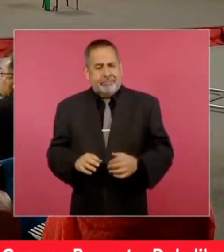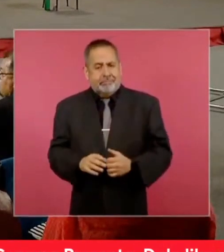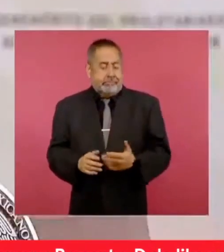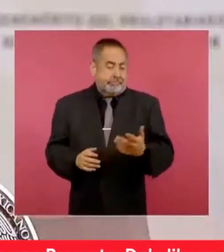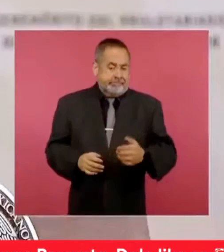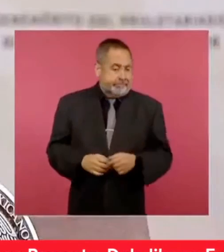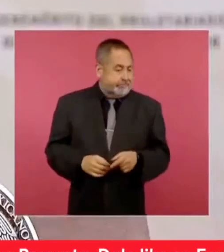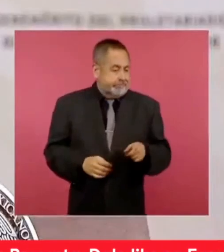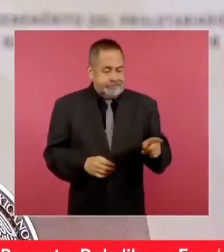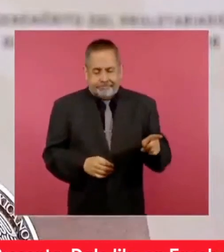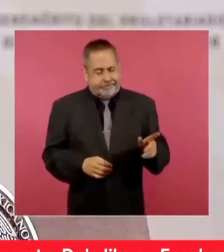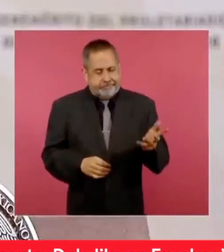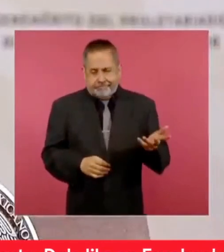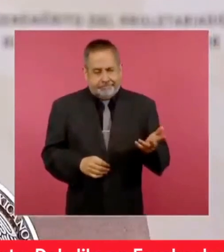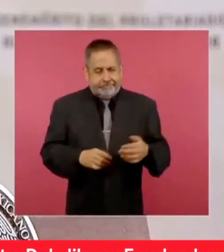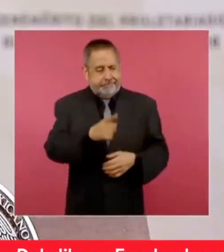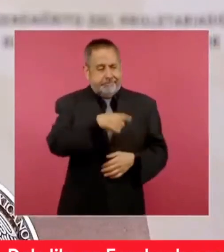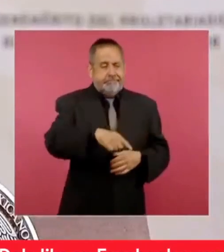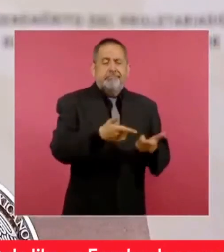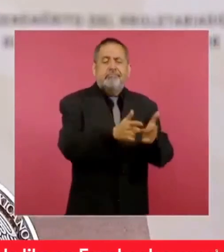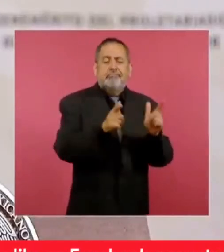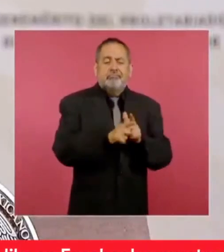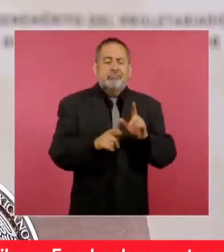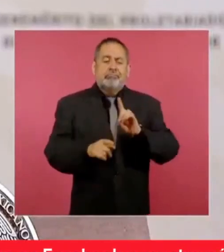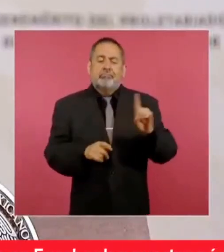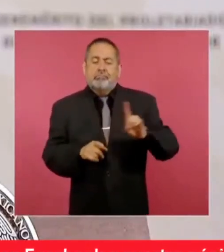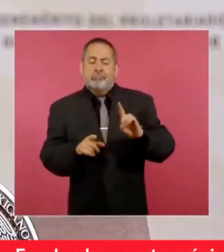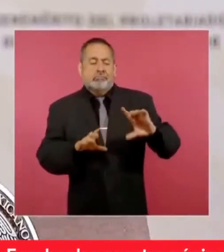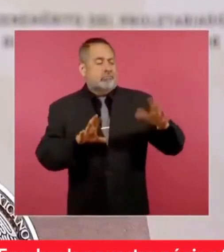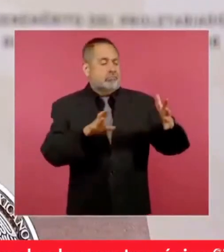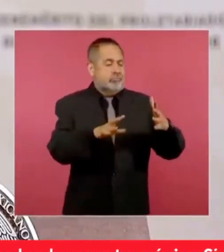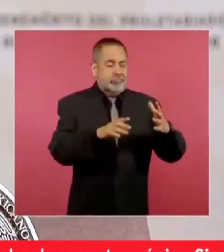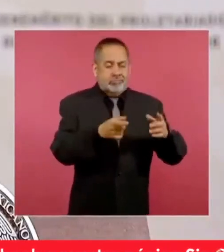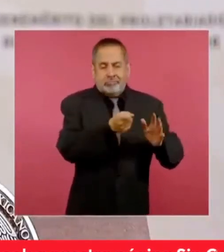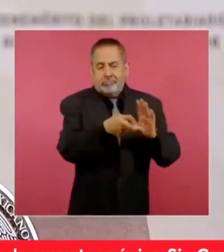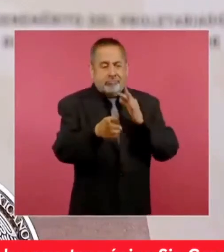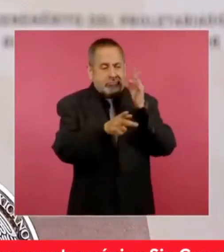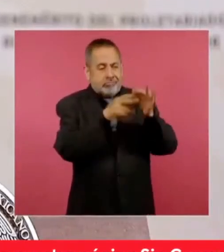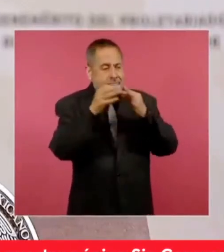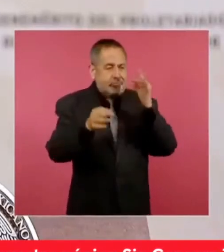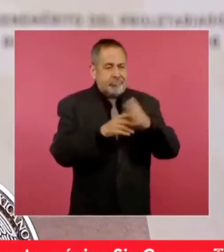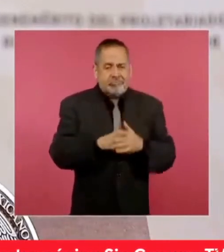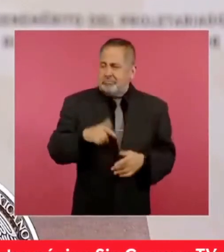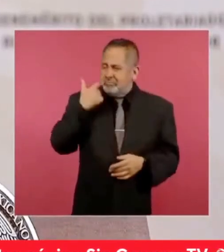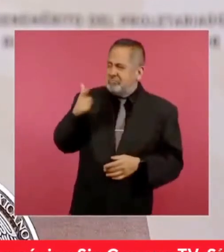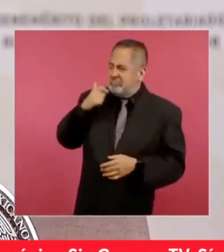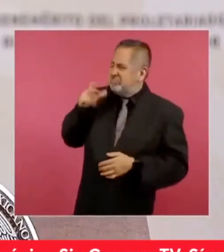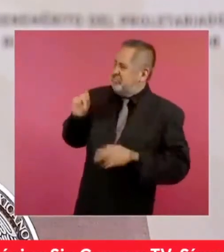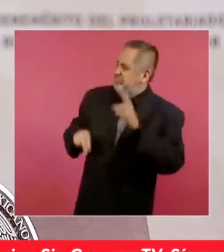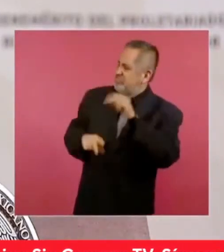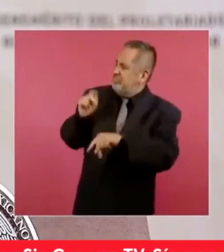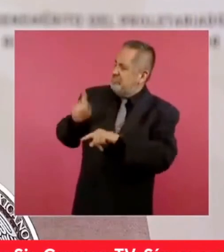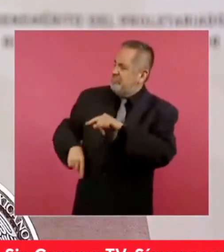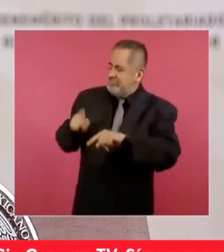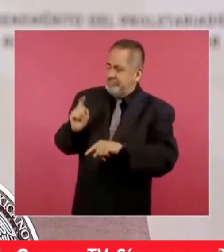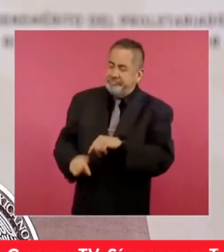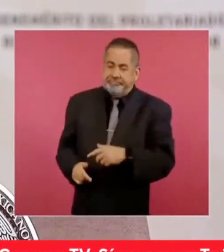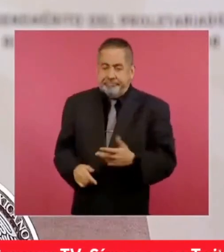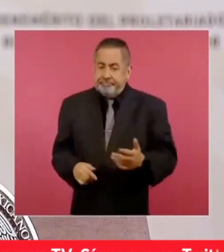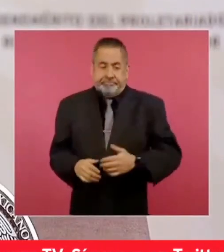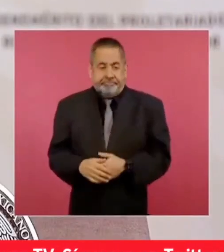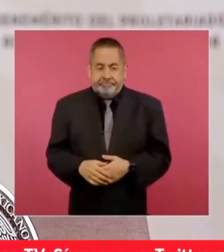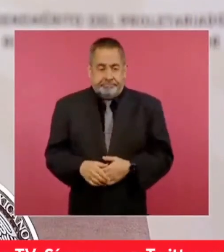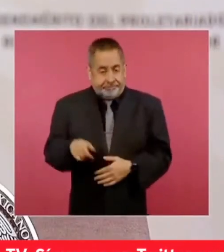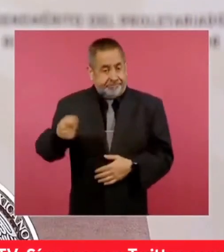Pero parece que la derecha mexicana y los medios de comunicación no lo piensan igual. En el Fondo de Pensiones